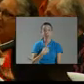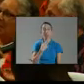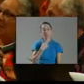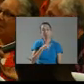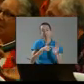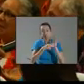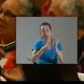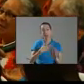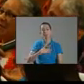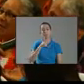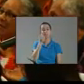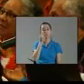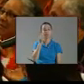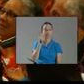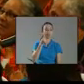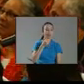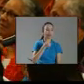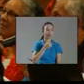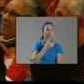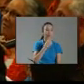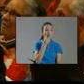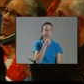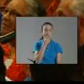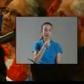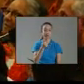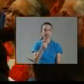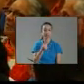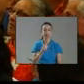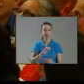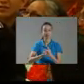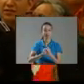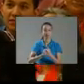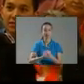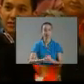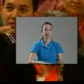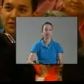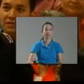¿Por qué me dices eso? ¿Qué he hecho yo? ¡Ladrón!